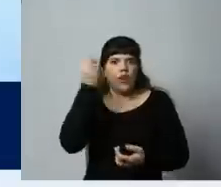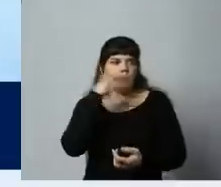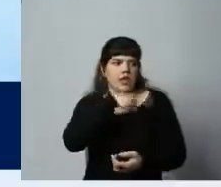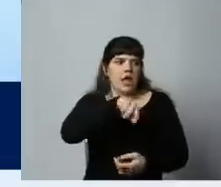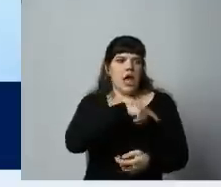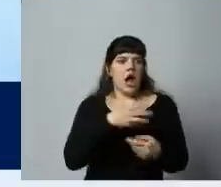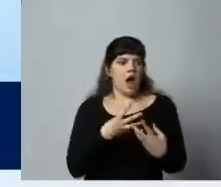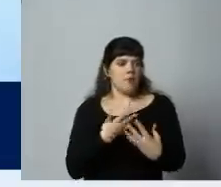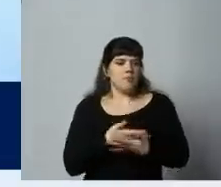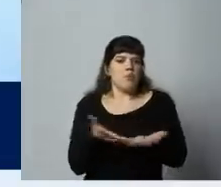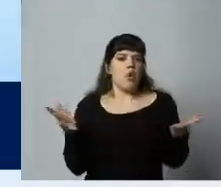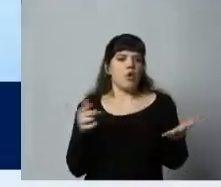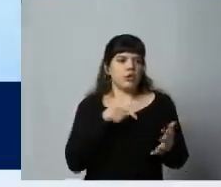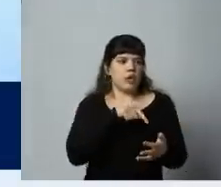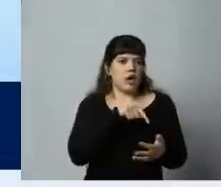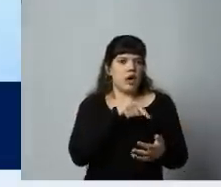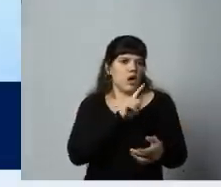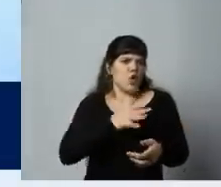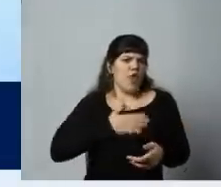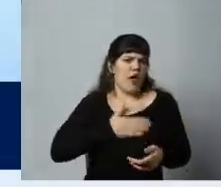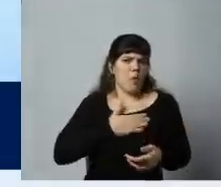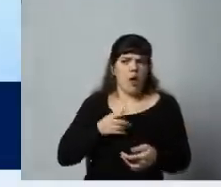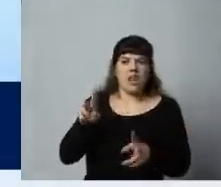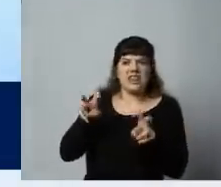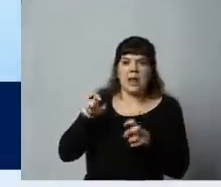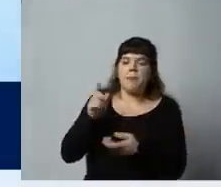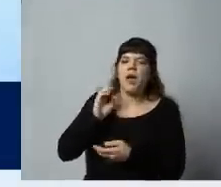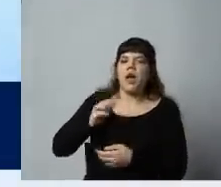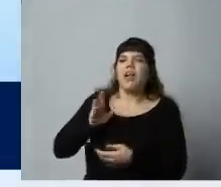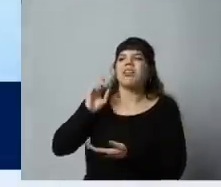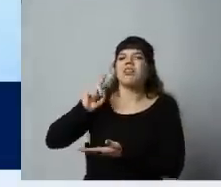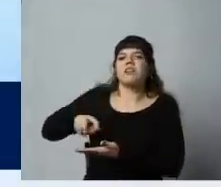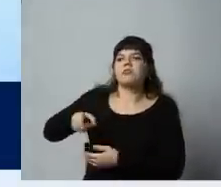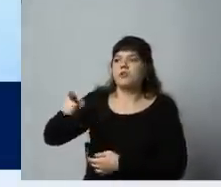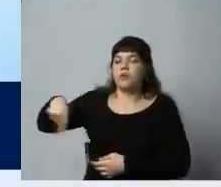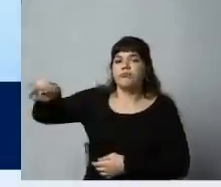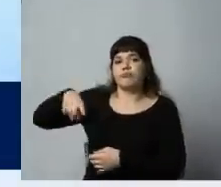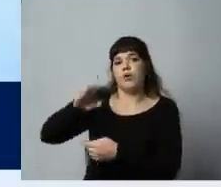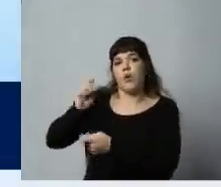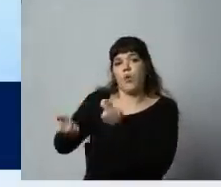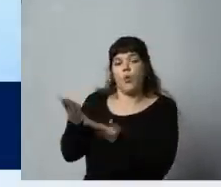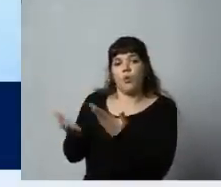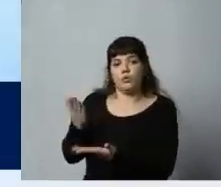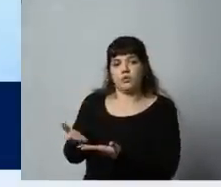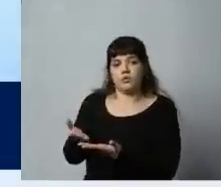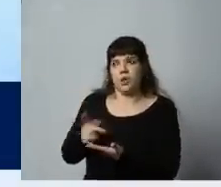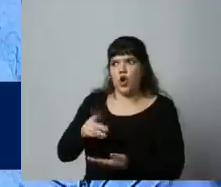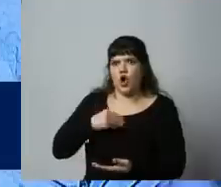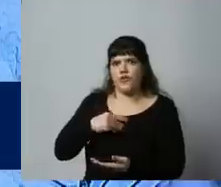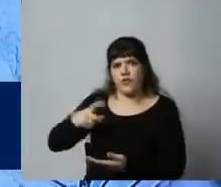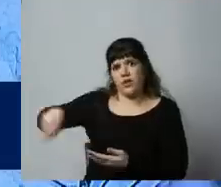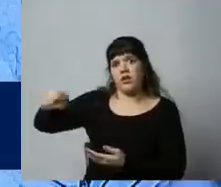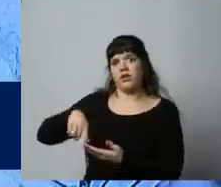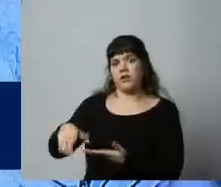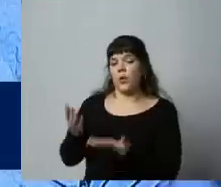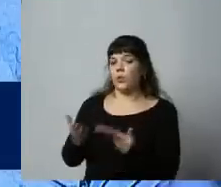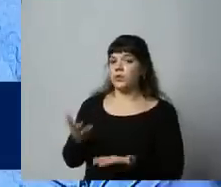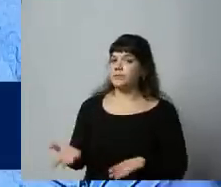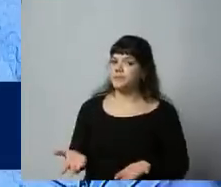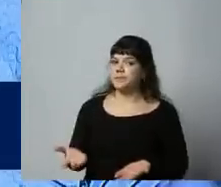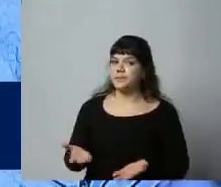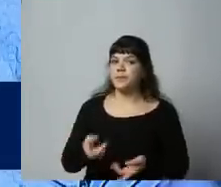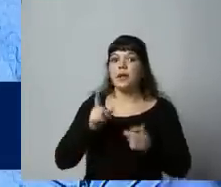mostrar que no está de acuerdo con las decisiones judiciales y que no confía en esta justicia y su principal dirigente